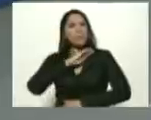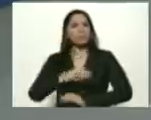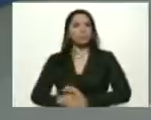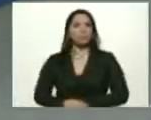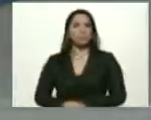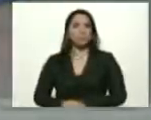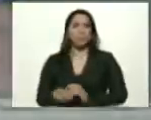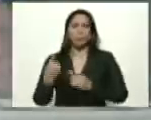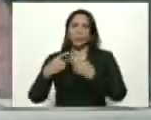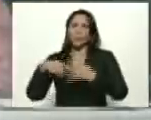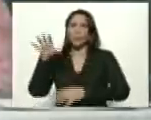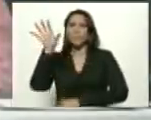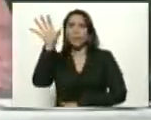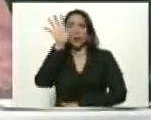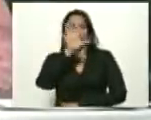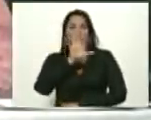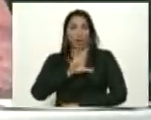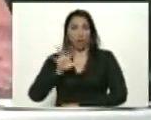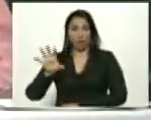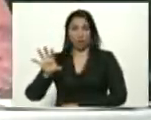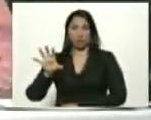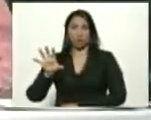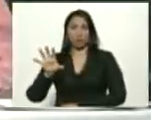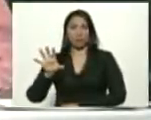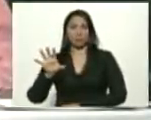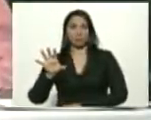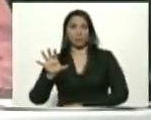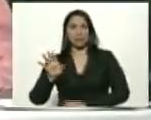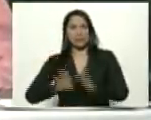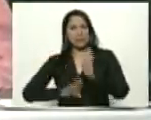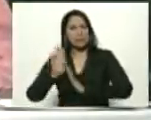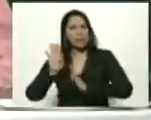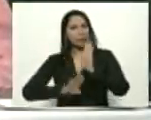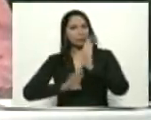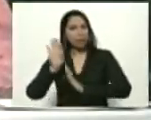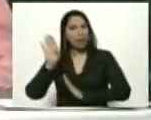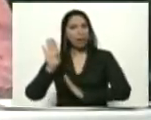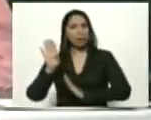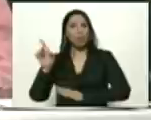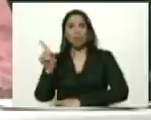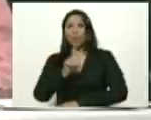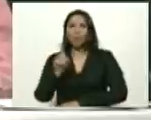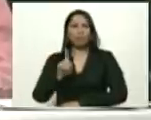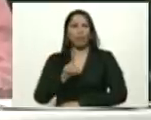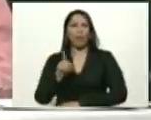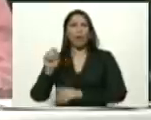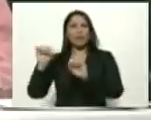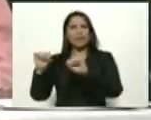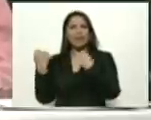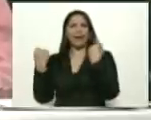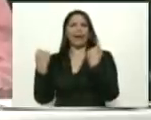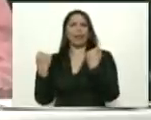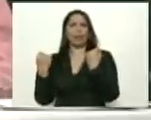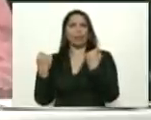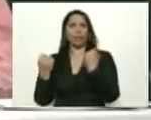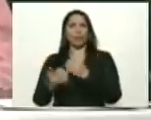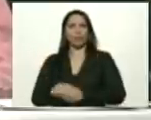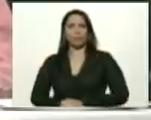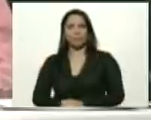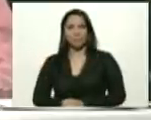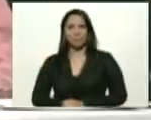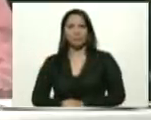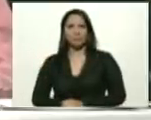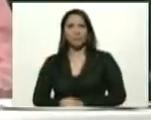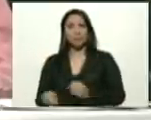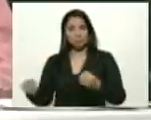Si otros países del norte desarrollado no hubieran negado la pandemia, hubieran